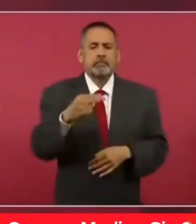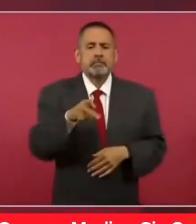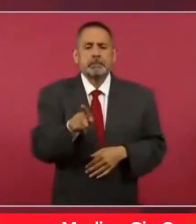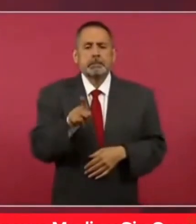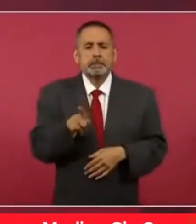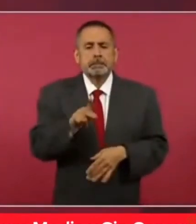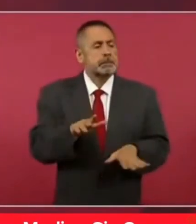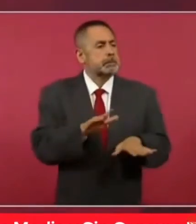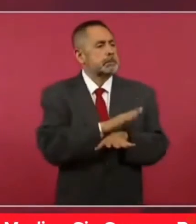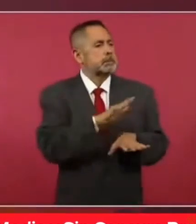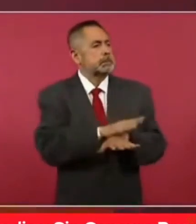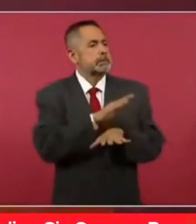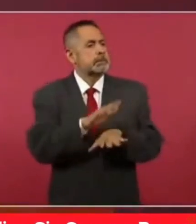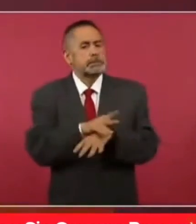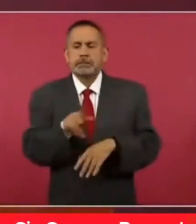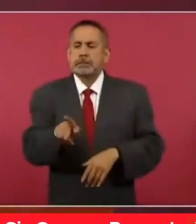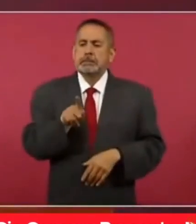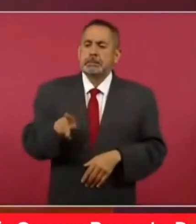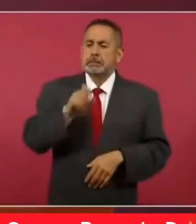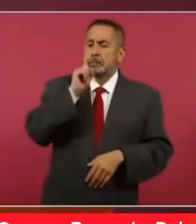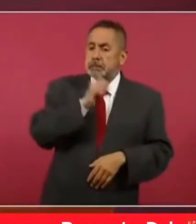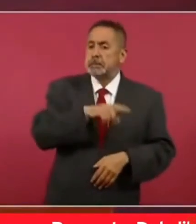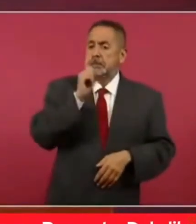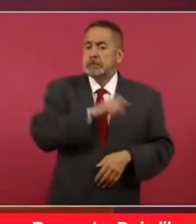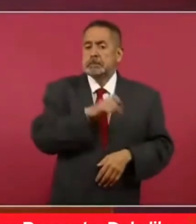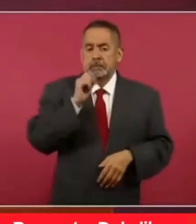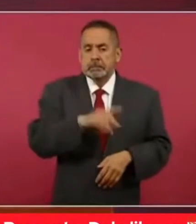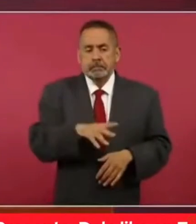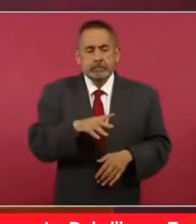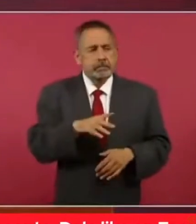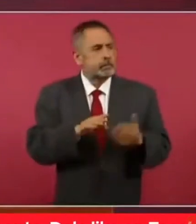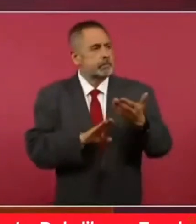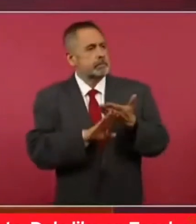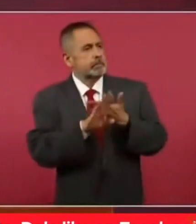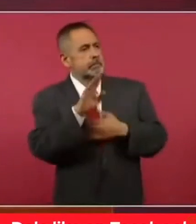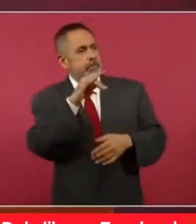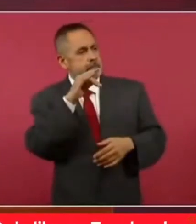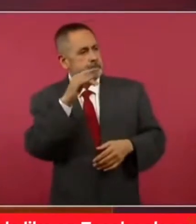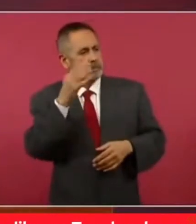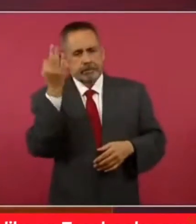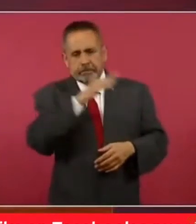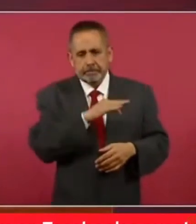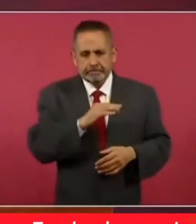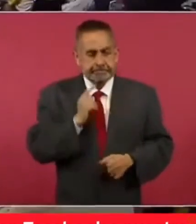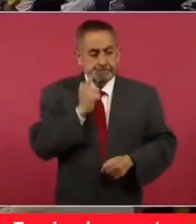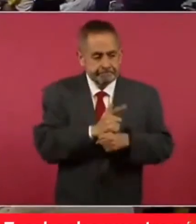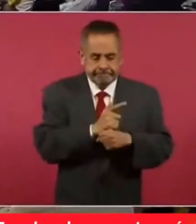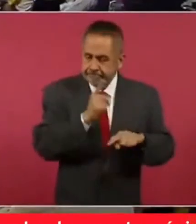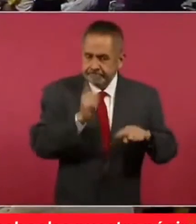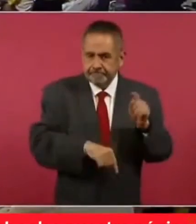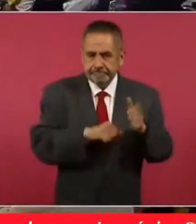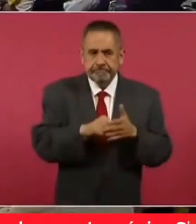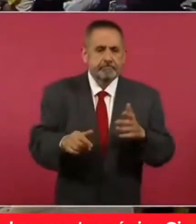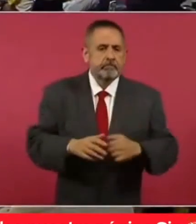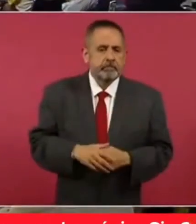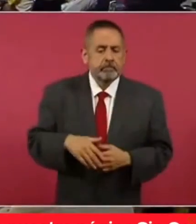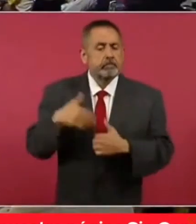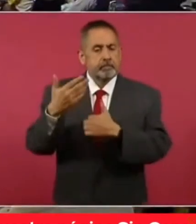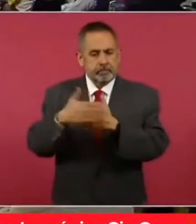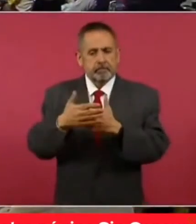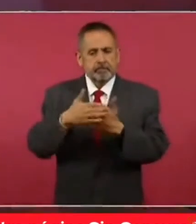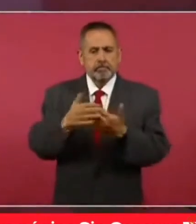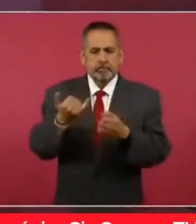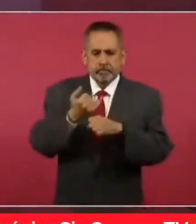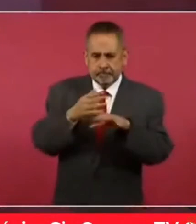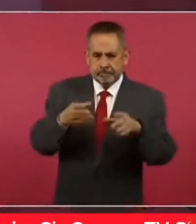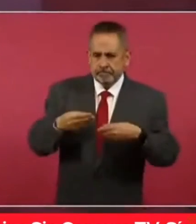nombre y siguen siendo empresas fachadas, y las estamos detectando, y del informe que le vamos a